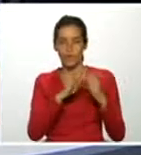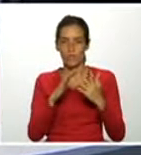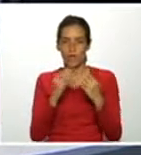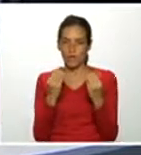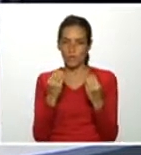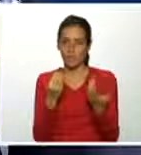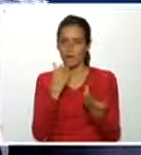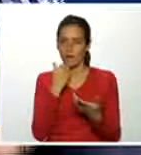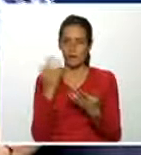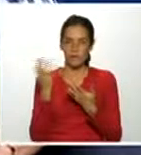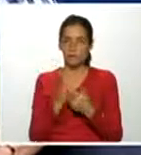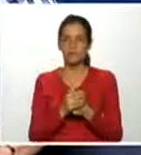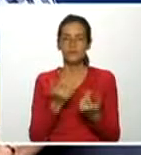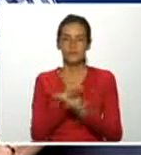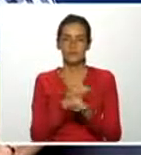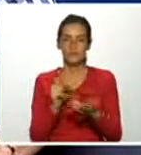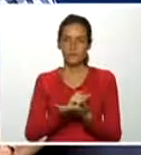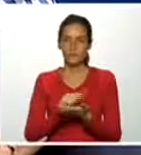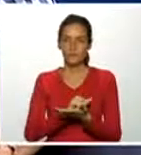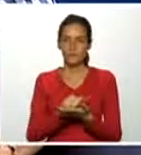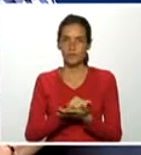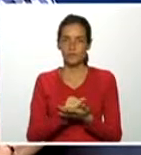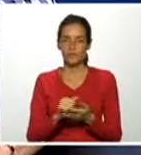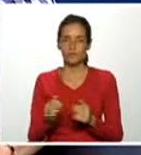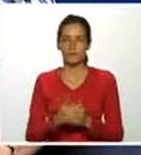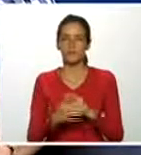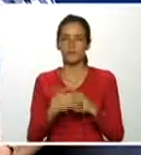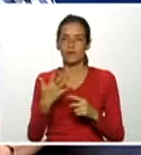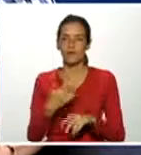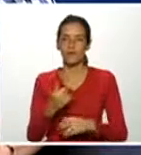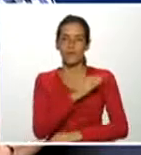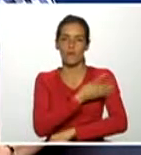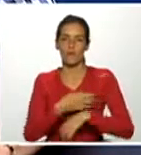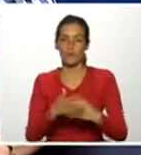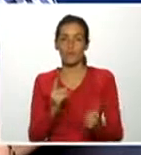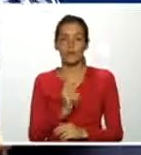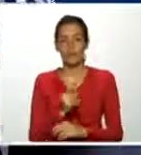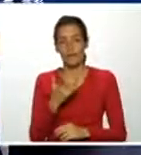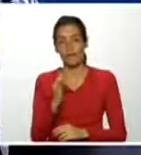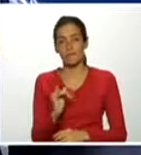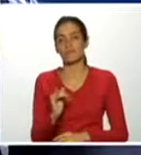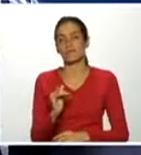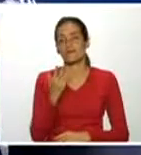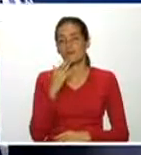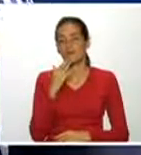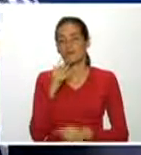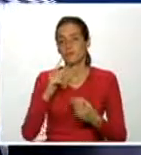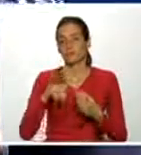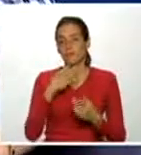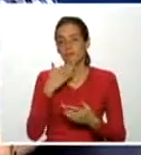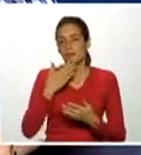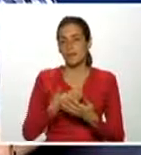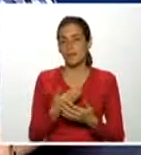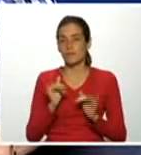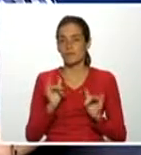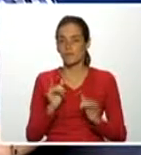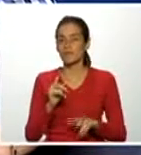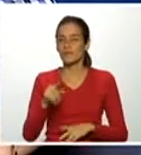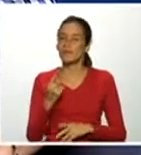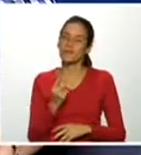qué un ERP libre en los 5 poderes públicos, ¿sí? Okay. Que sobre todo planteamos allí que,